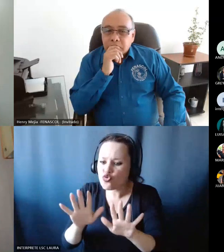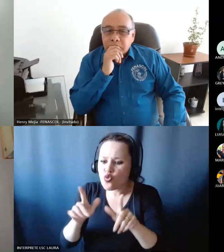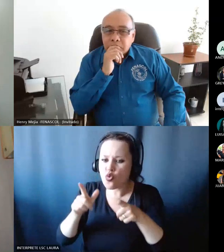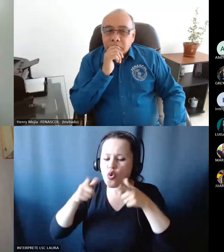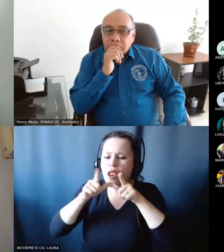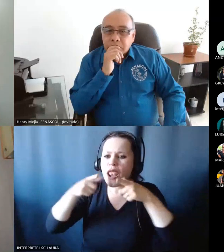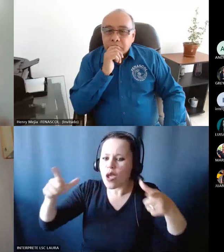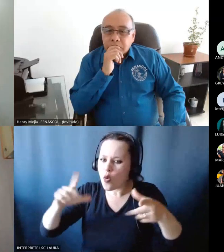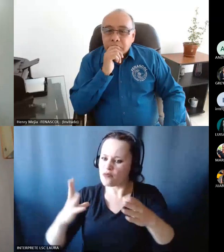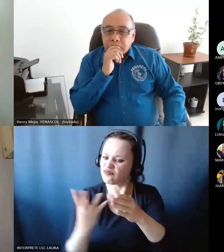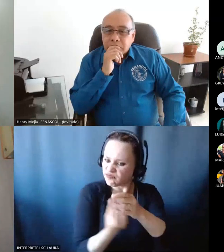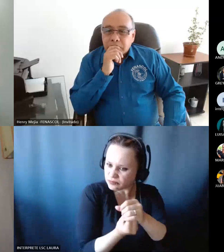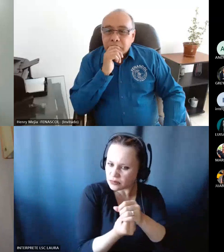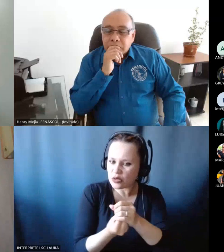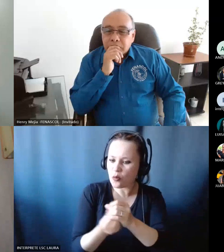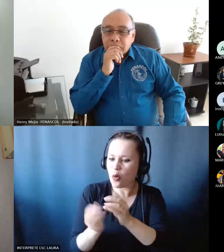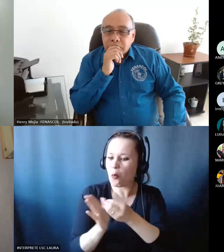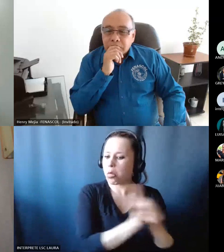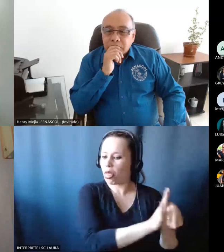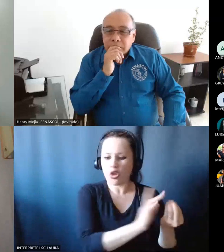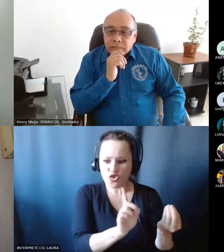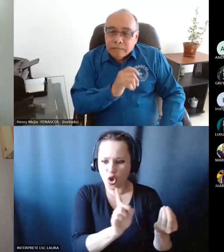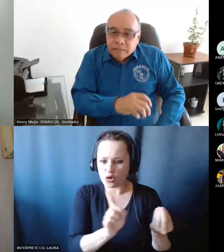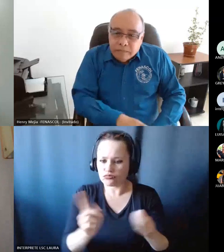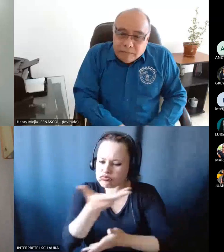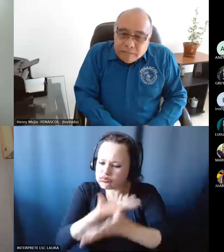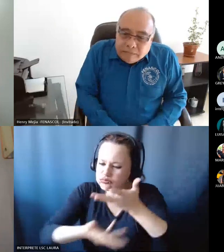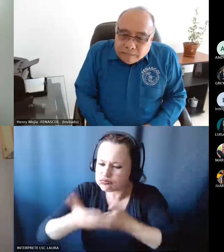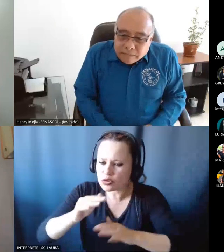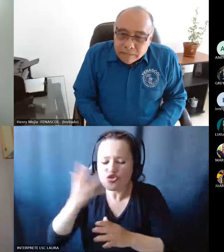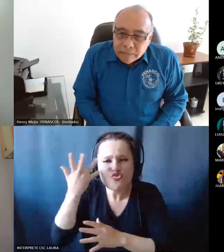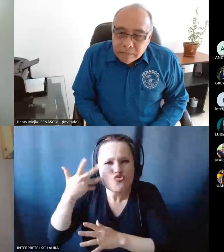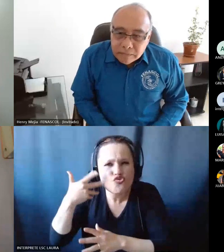discriminatorio en sus Comunicaciones y publicaciones a